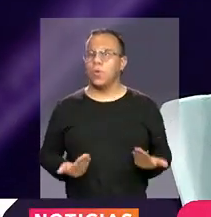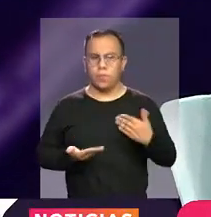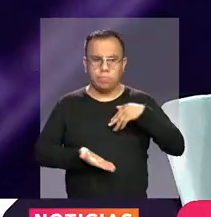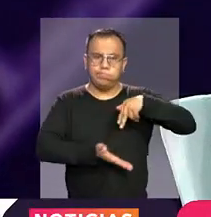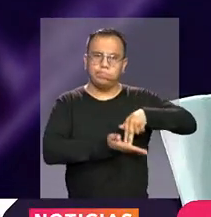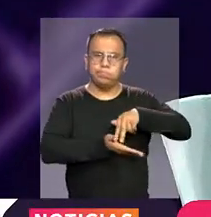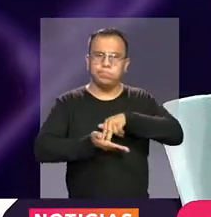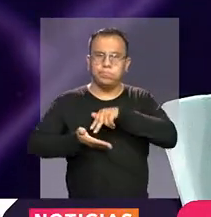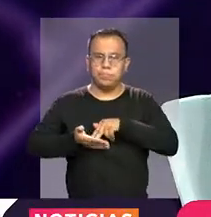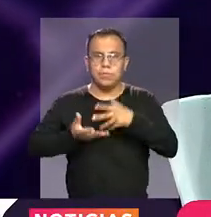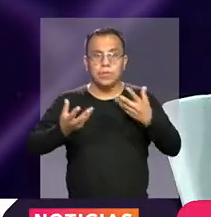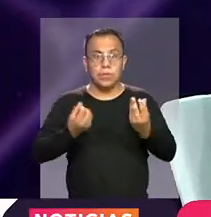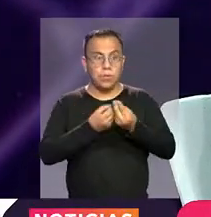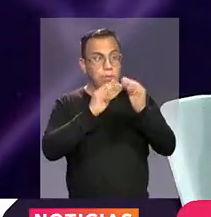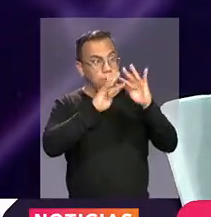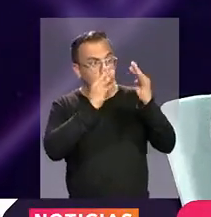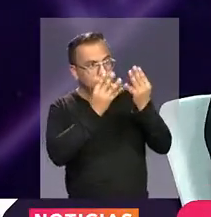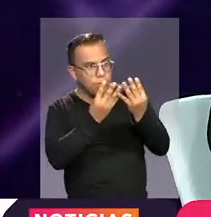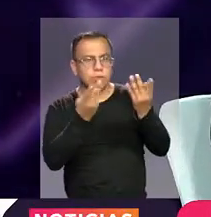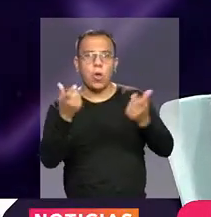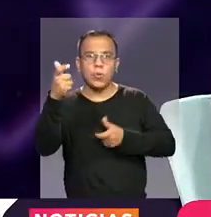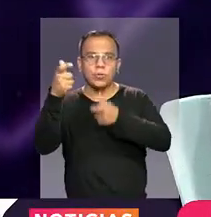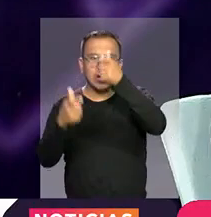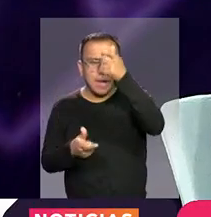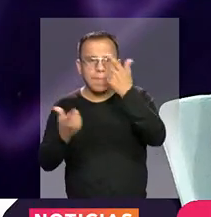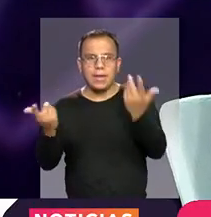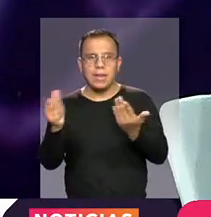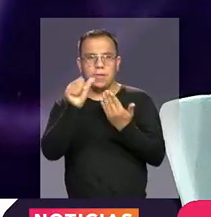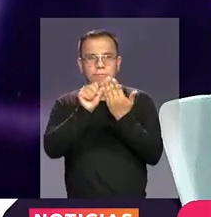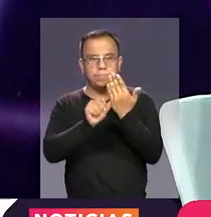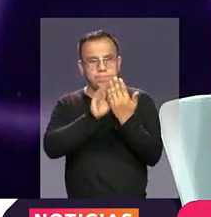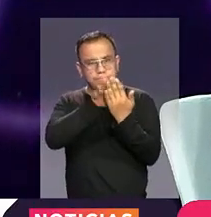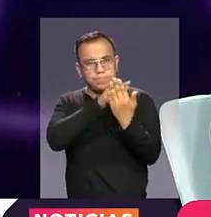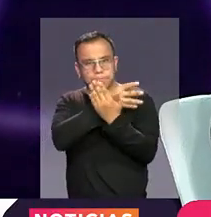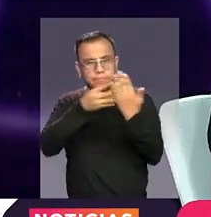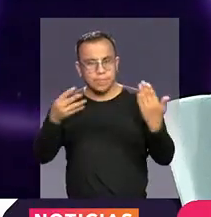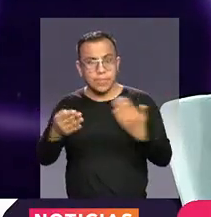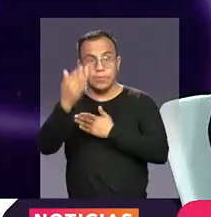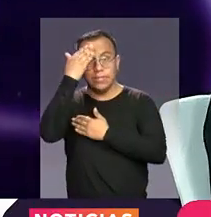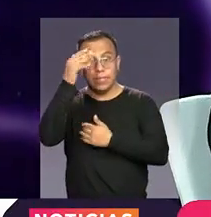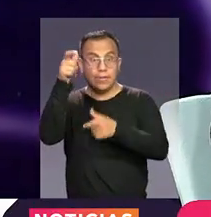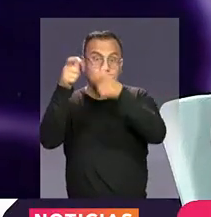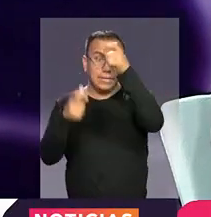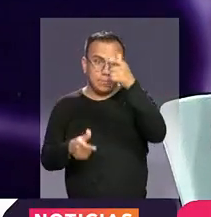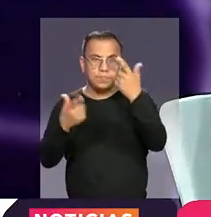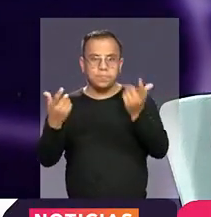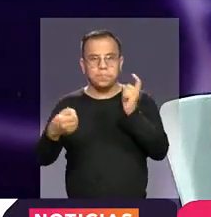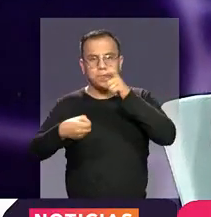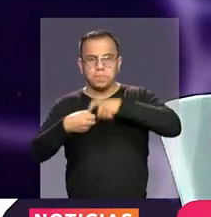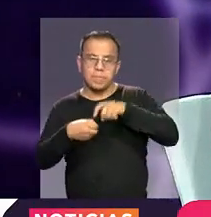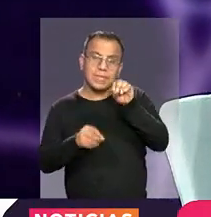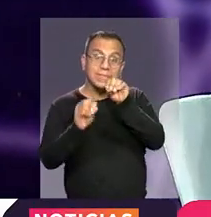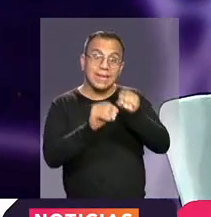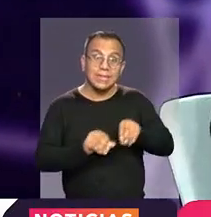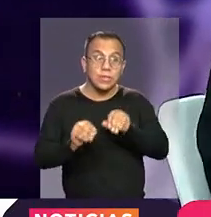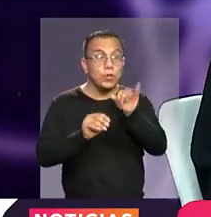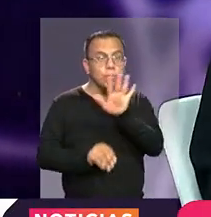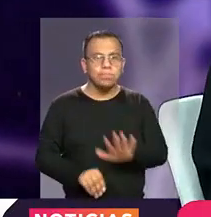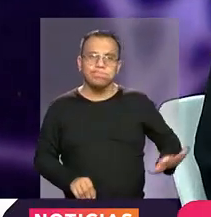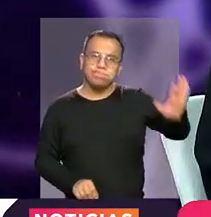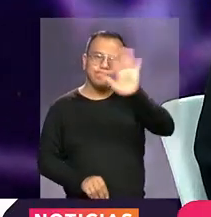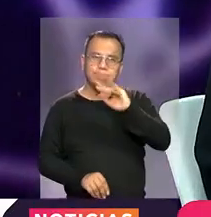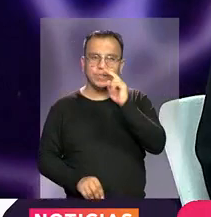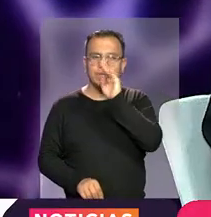los partidos en cámara cuáles van a ser las agendas regionales que van a ubicar porque recordemos que la cámara pues es la circunscripción territorial del país y además tenemos